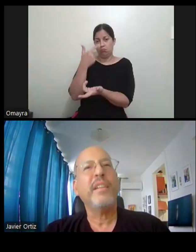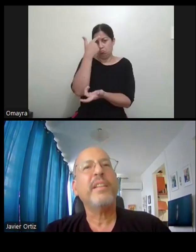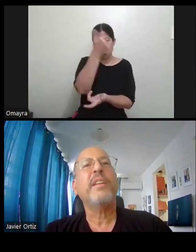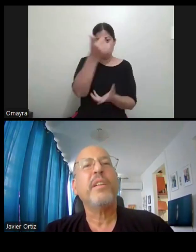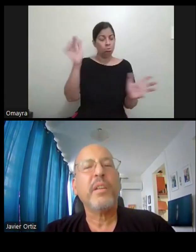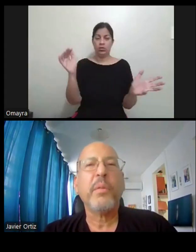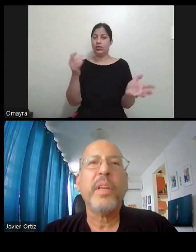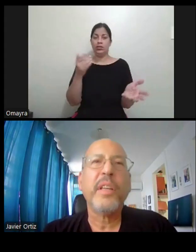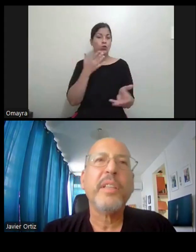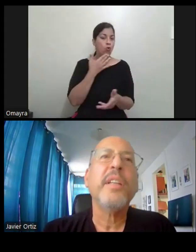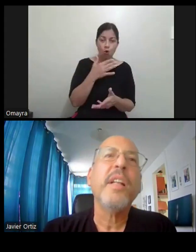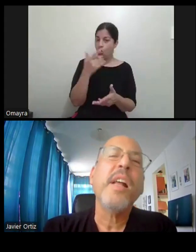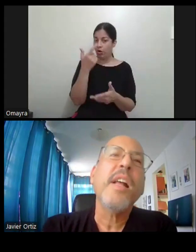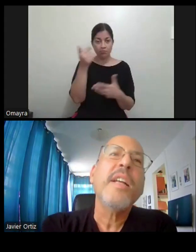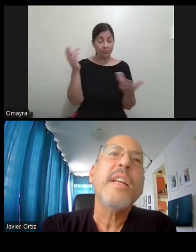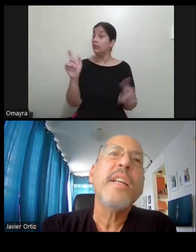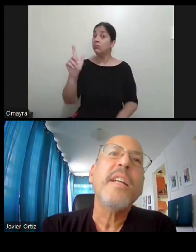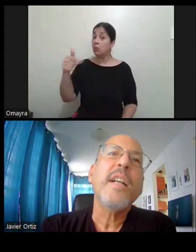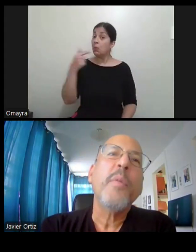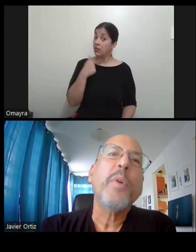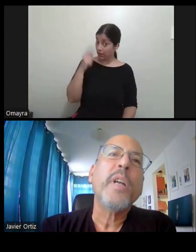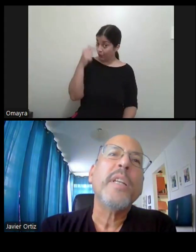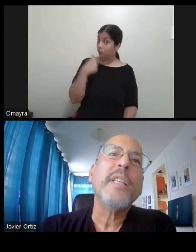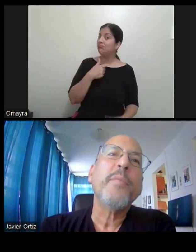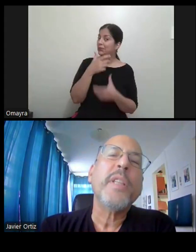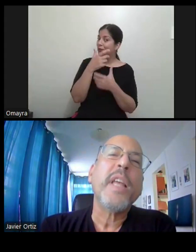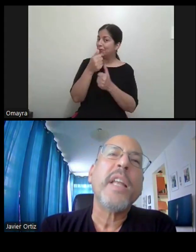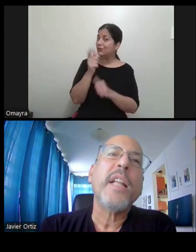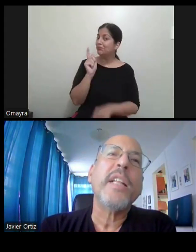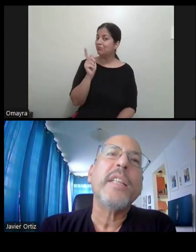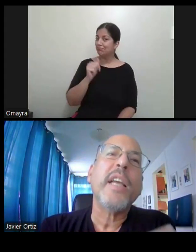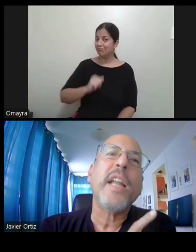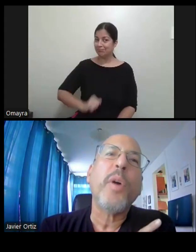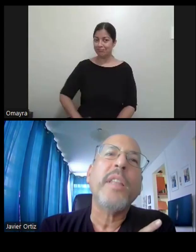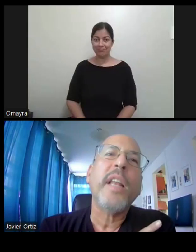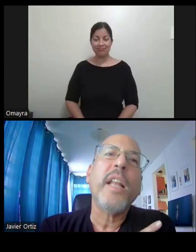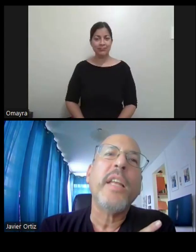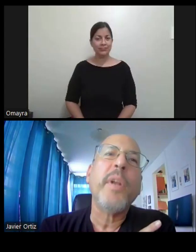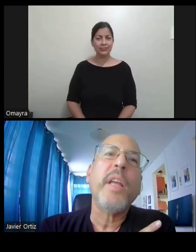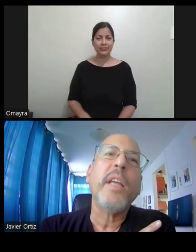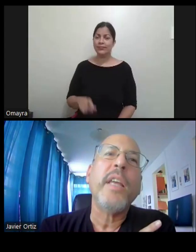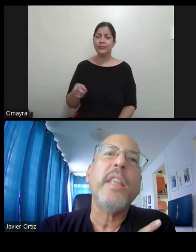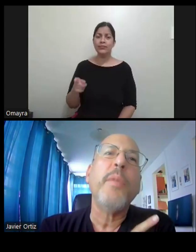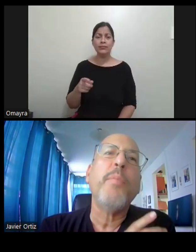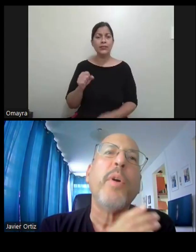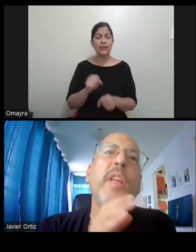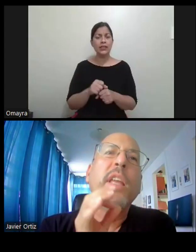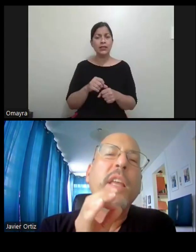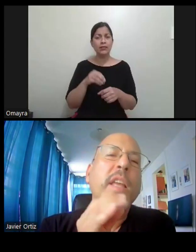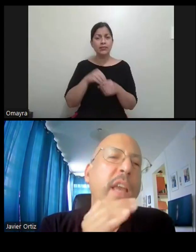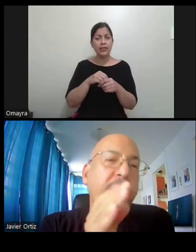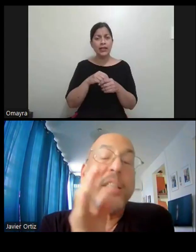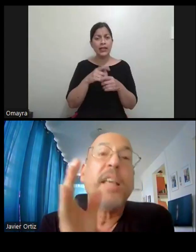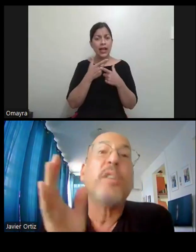eso. Pues me dices después porque me interesa. Sí, muy bonito. Te grabaste la libre y